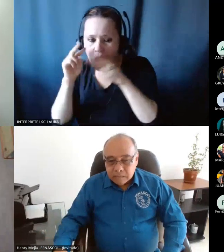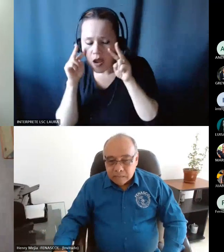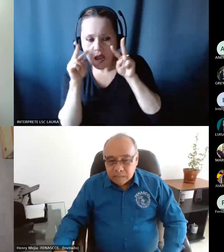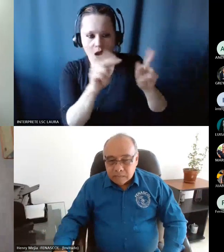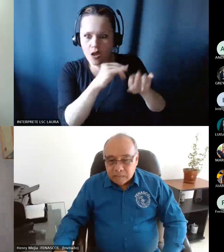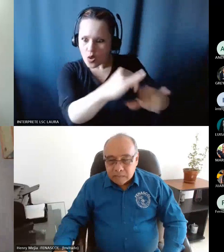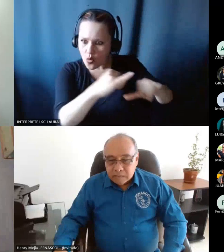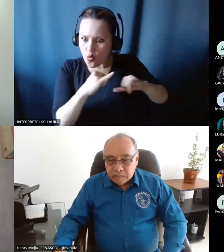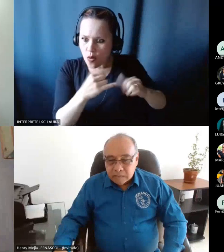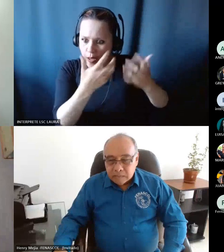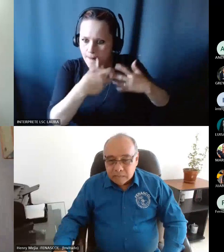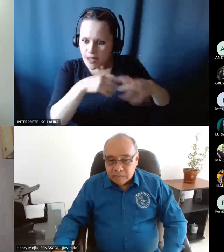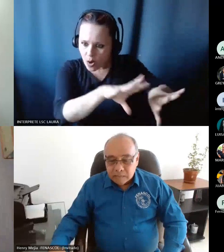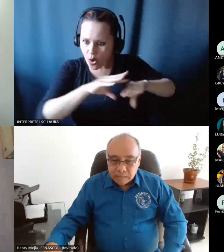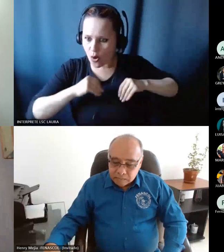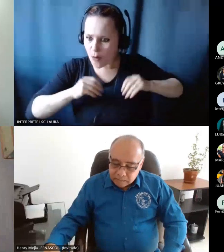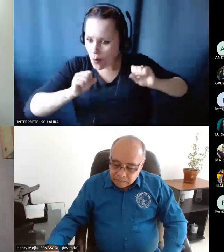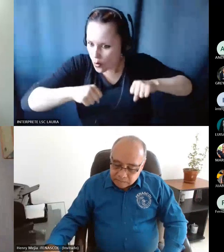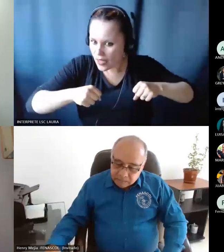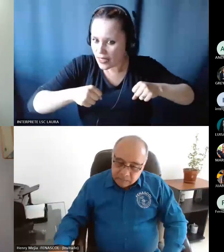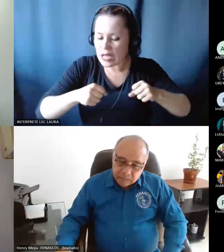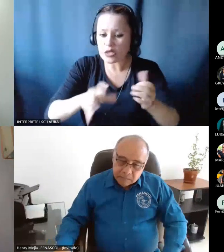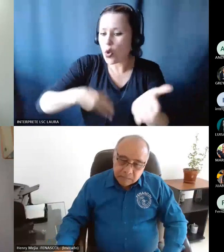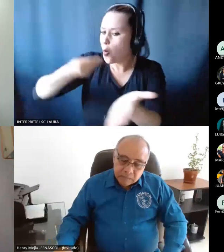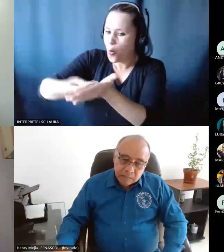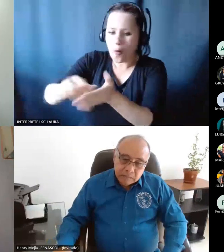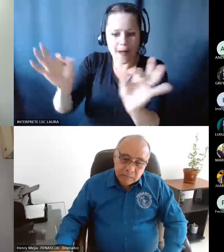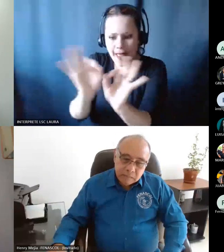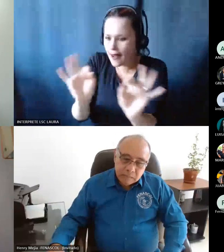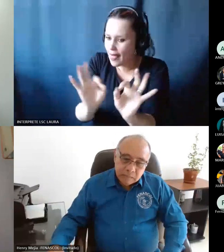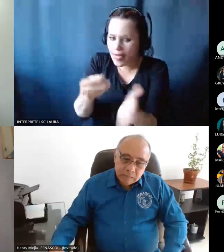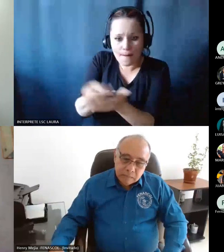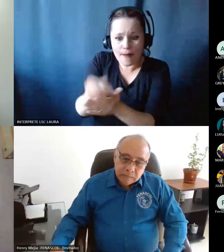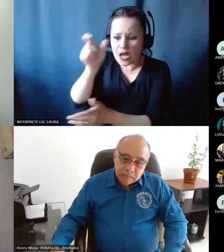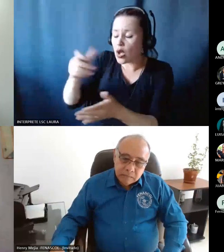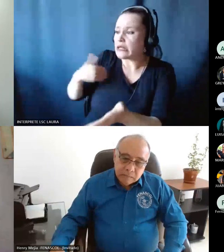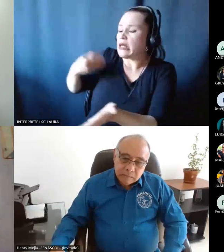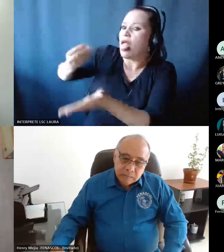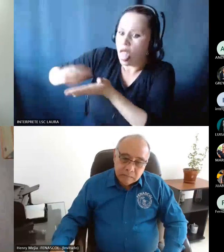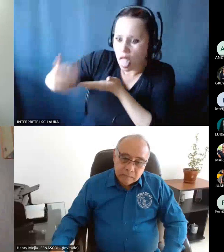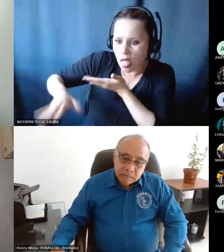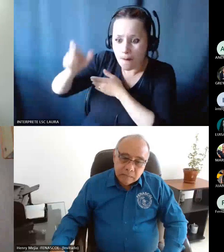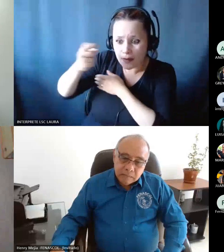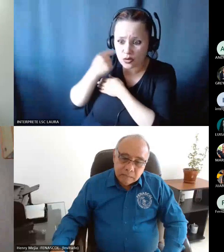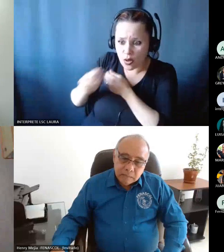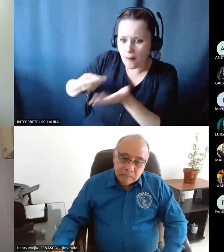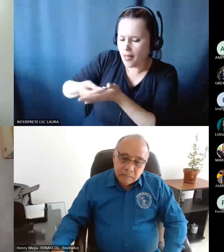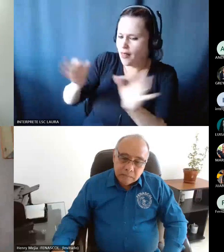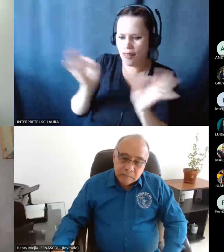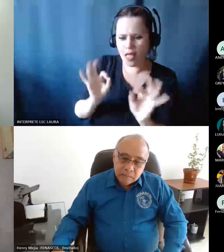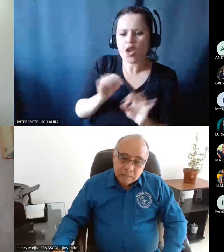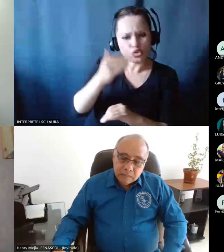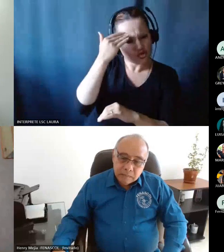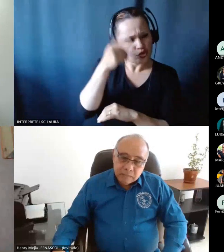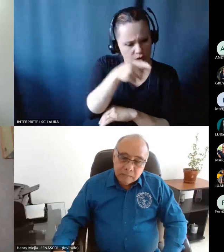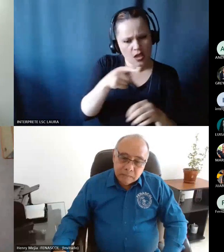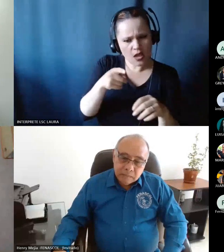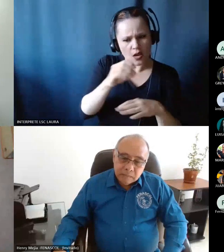plataforma que recuerden que no tiene costo para las personas y el caso de organizaciones tiene entiendo que tiene un